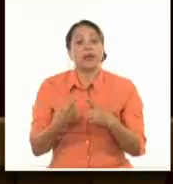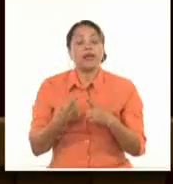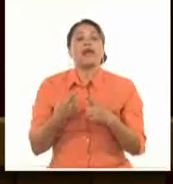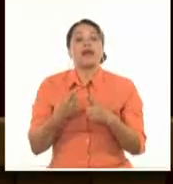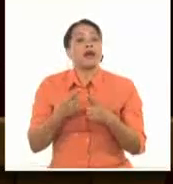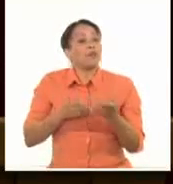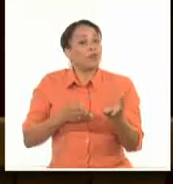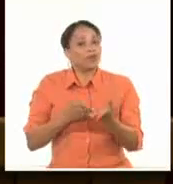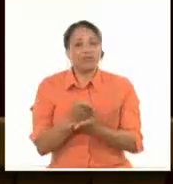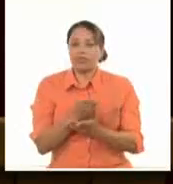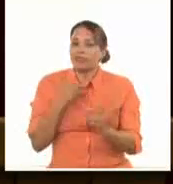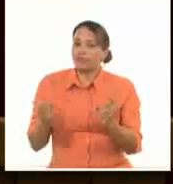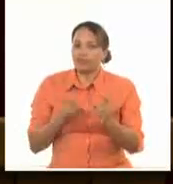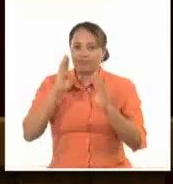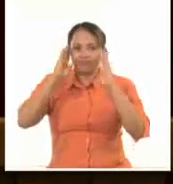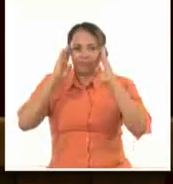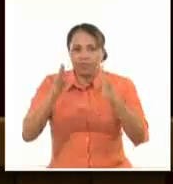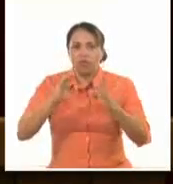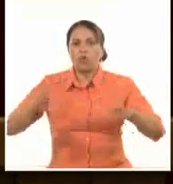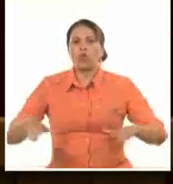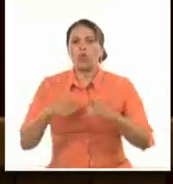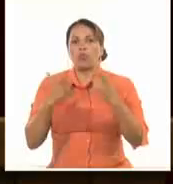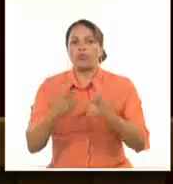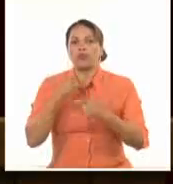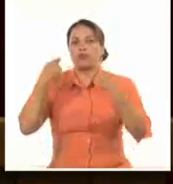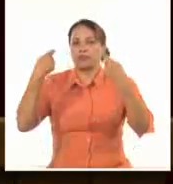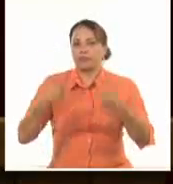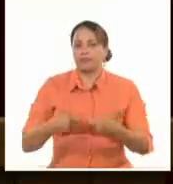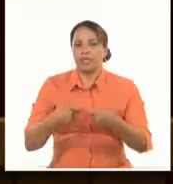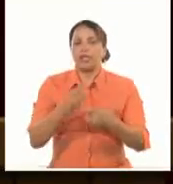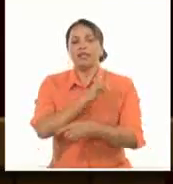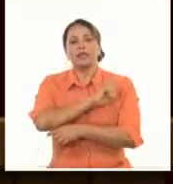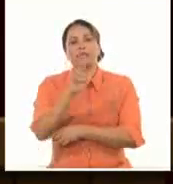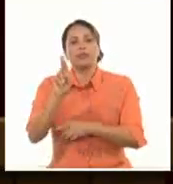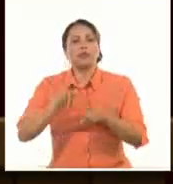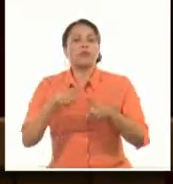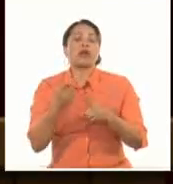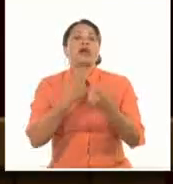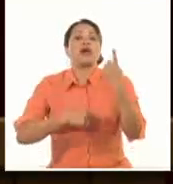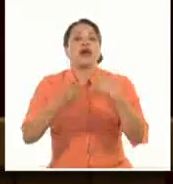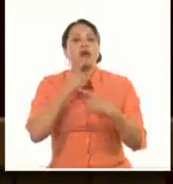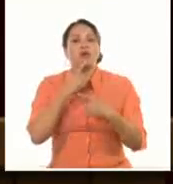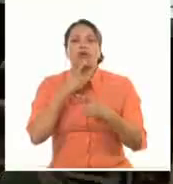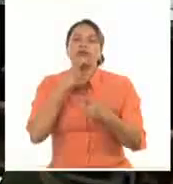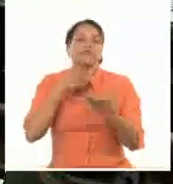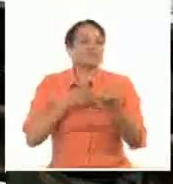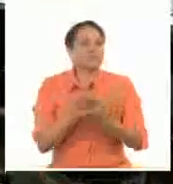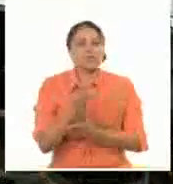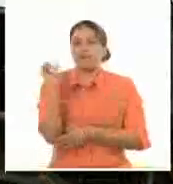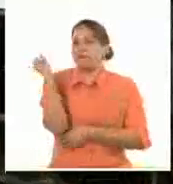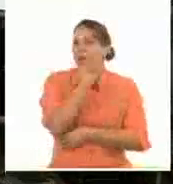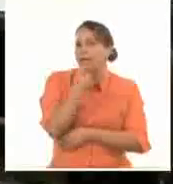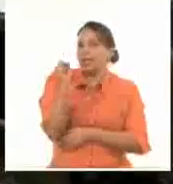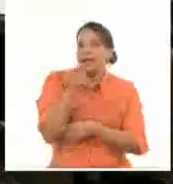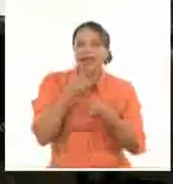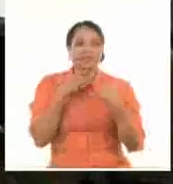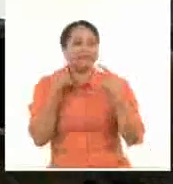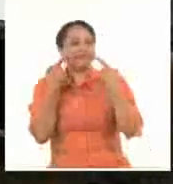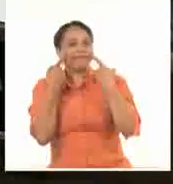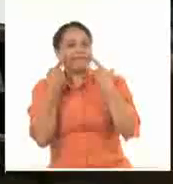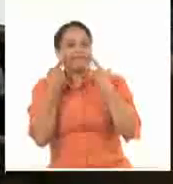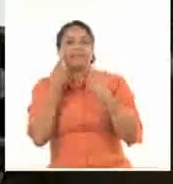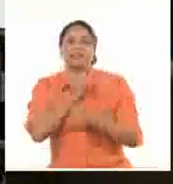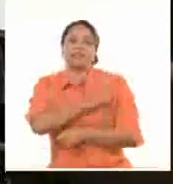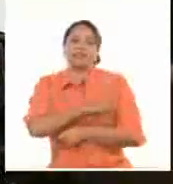afanan en cumplir con el deber. Son revolucionarios porque a pesar de todo siguen bailando, sonriendo y